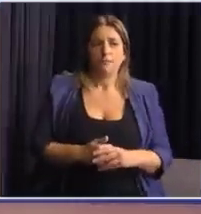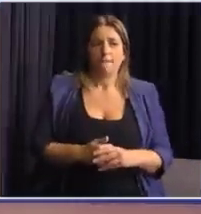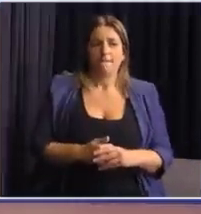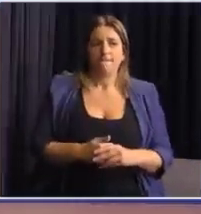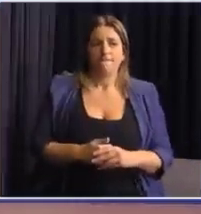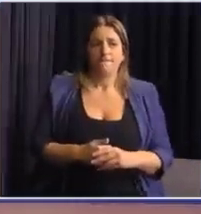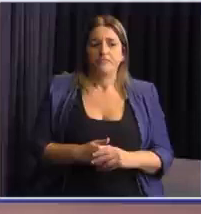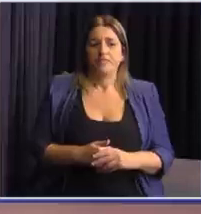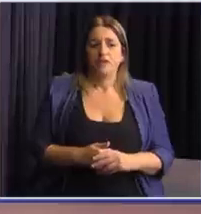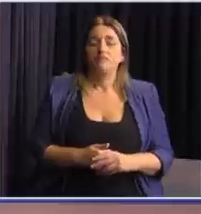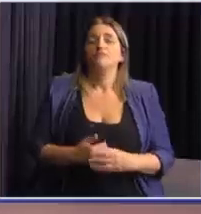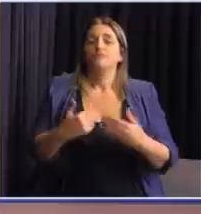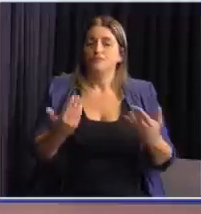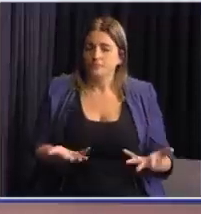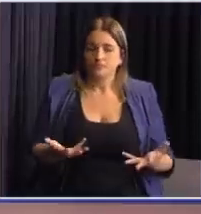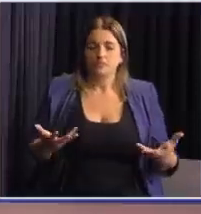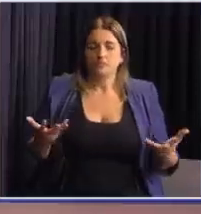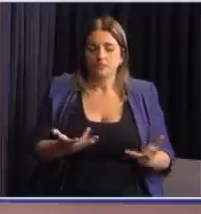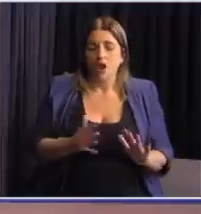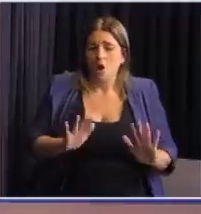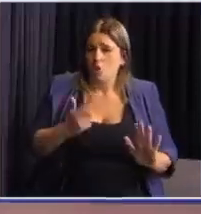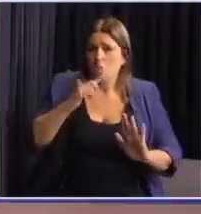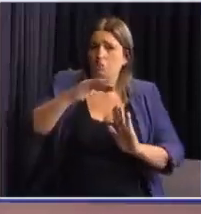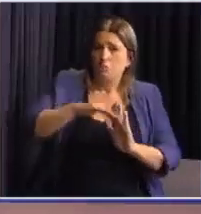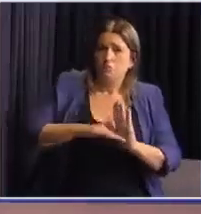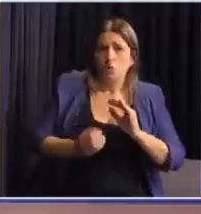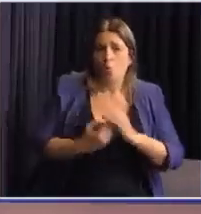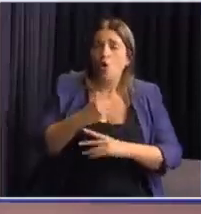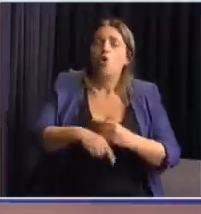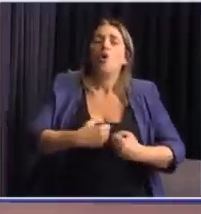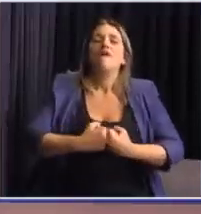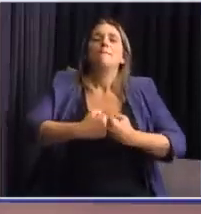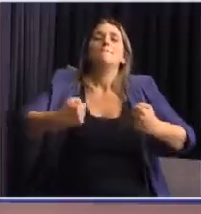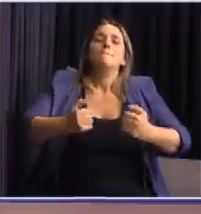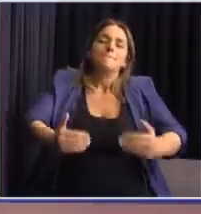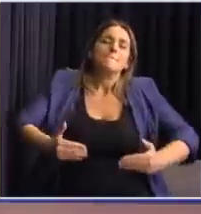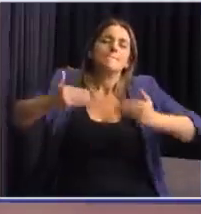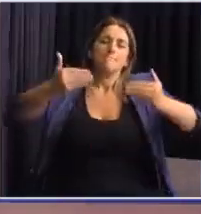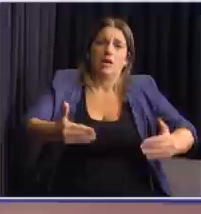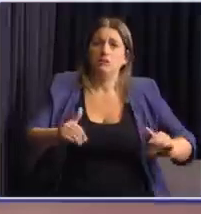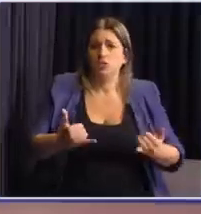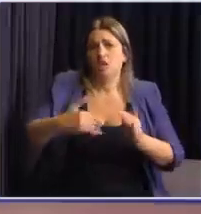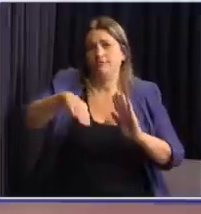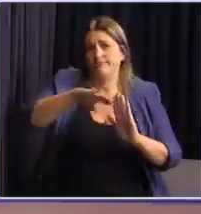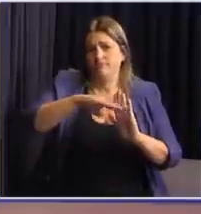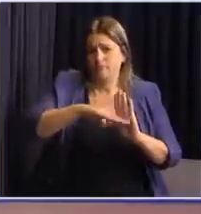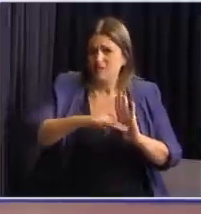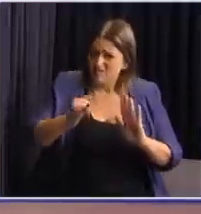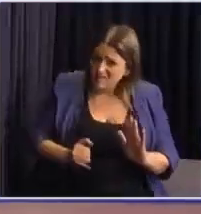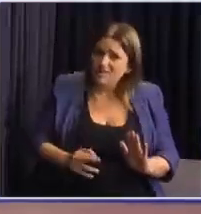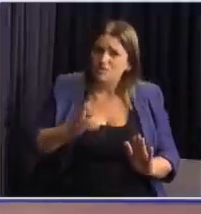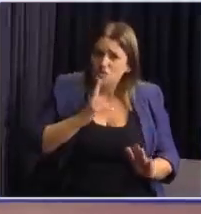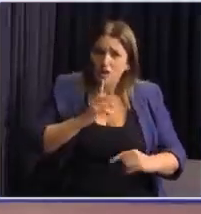Con lo cual, a priori no. De hecho, extendimos las medidas que venimos tomando, que generaron efecto,